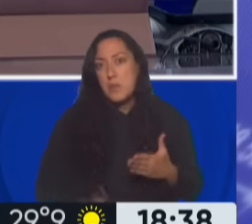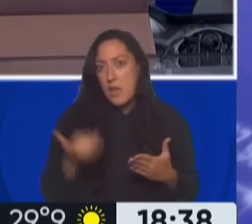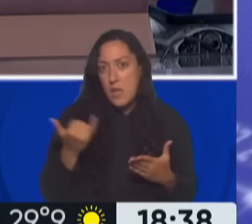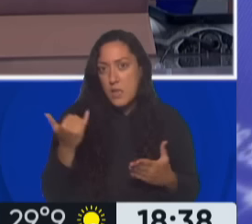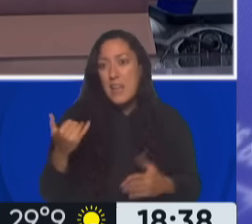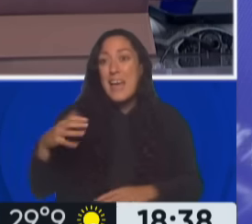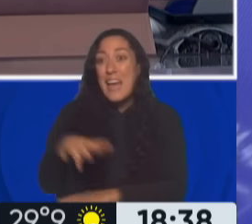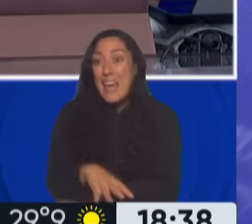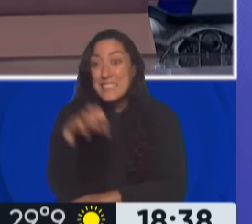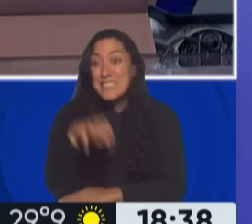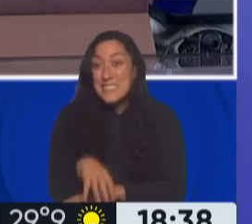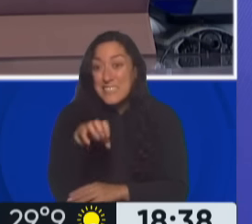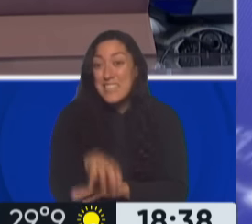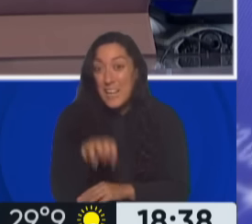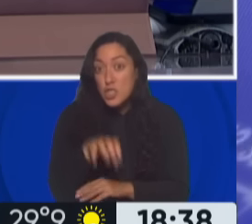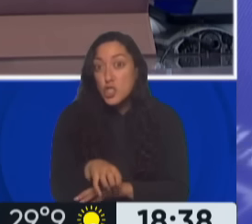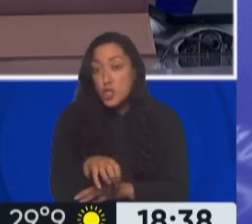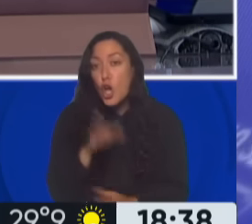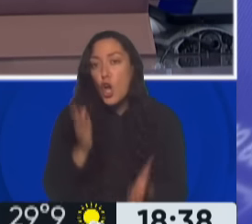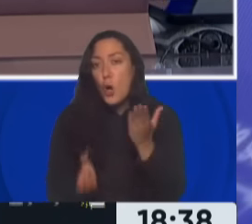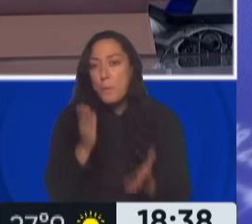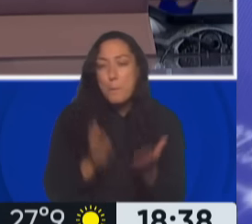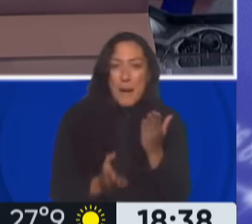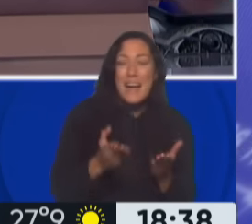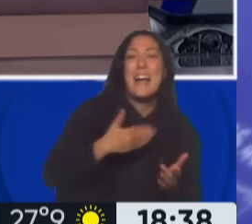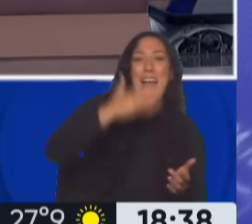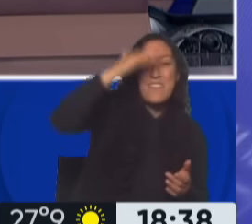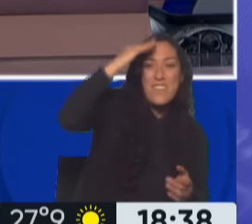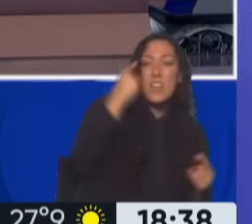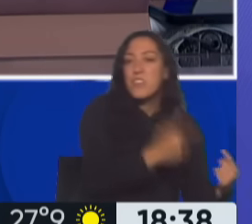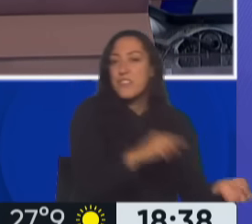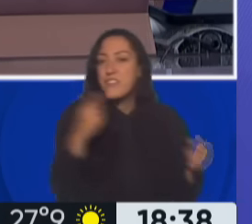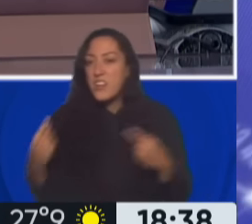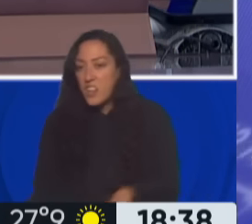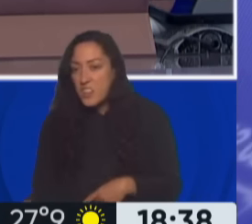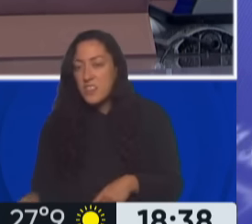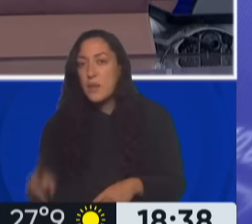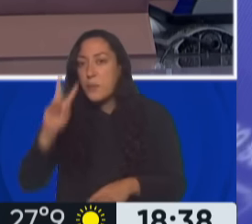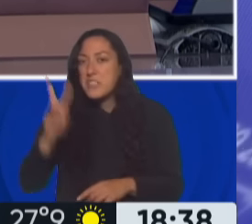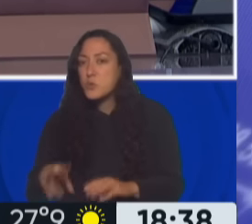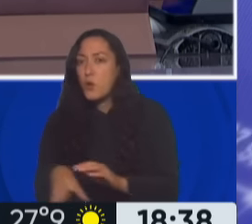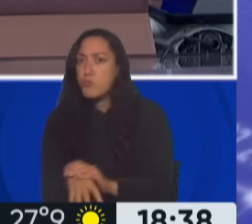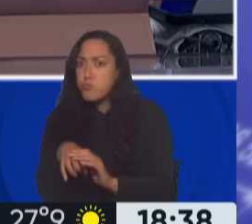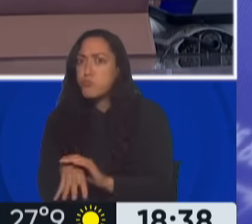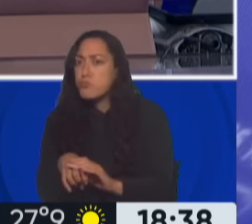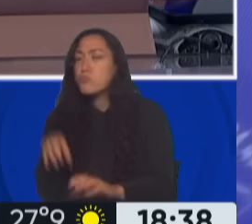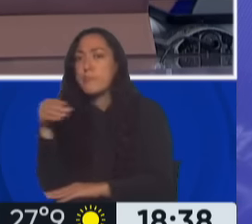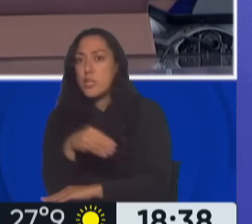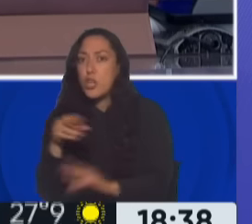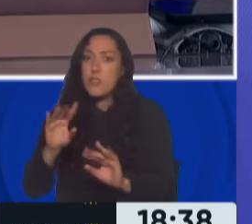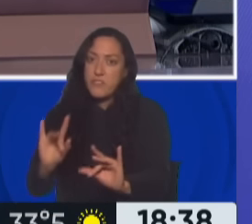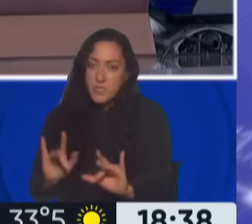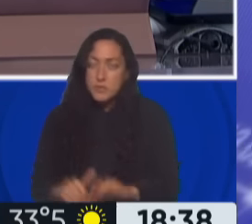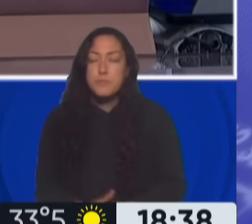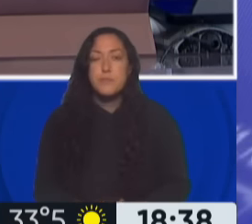más pesado en el caso venezolano que en el caso de Arabia Saudita, pero bueno, se da en todo ese contexto en la baja del precio del petróleo, que